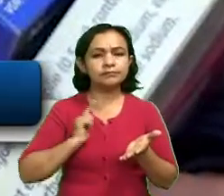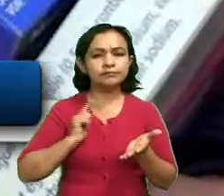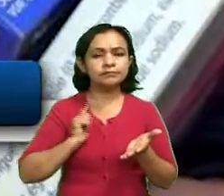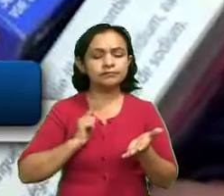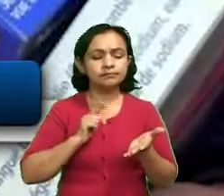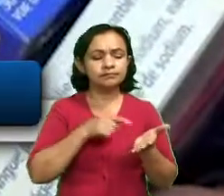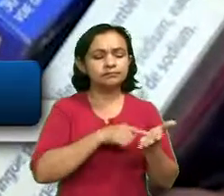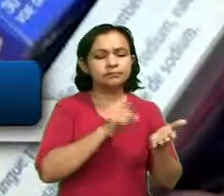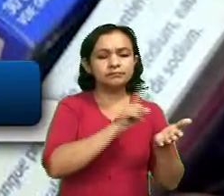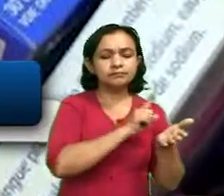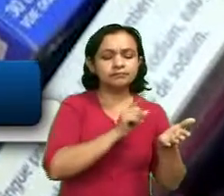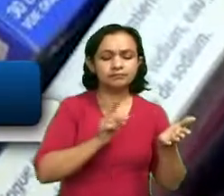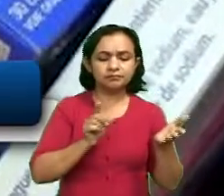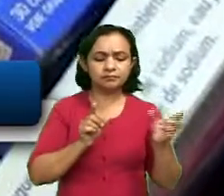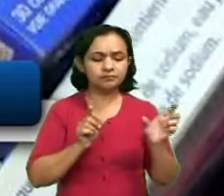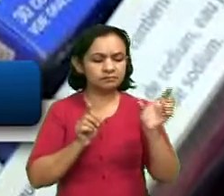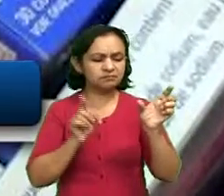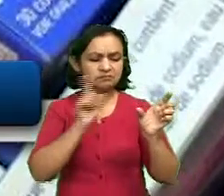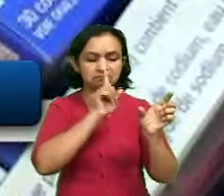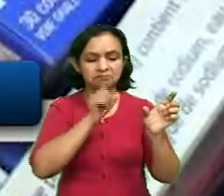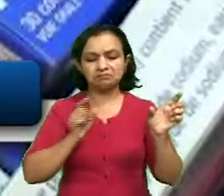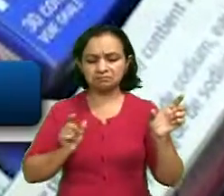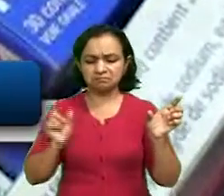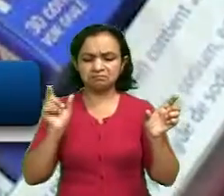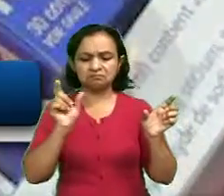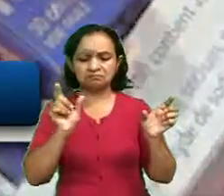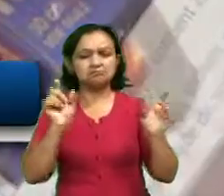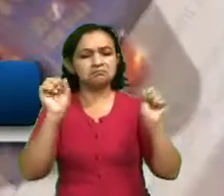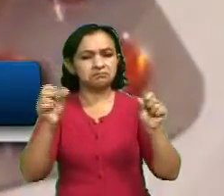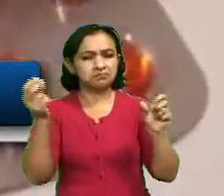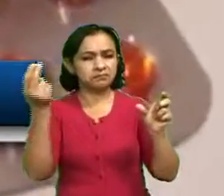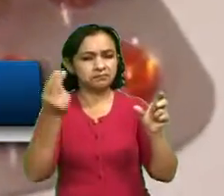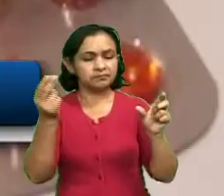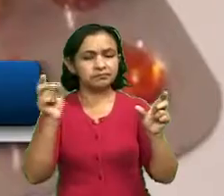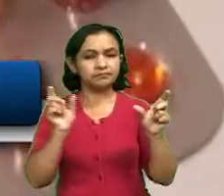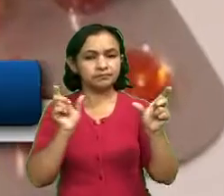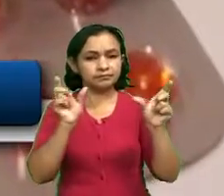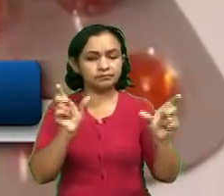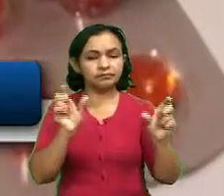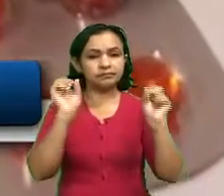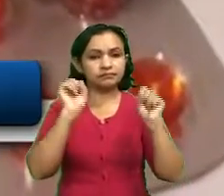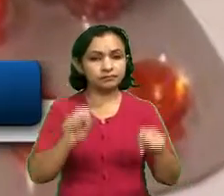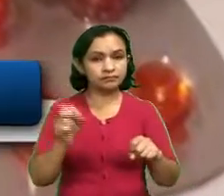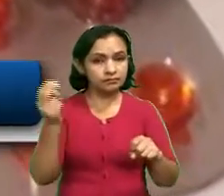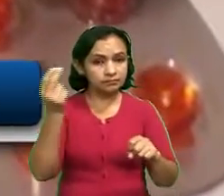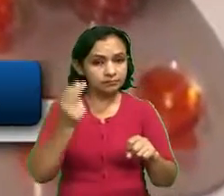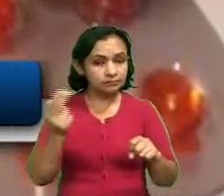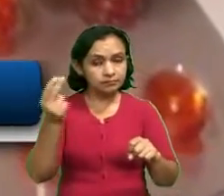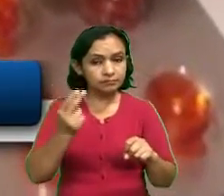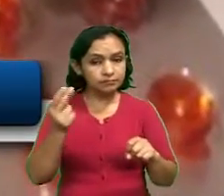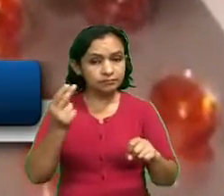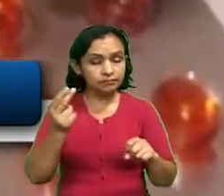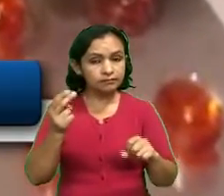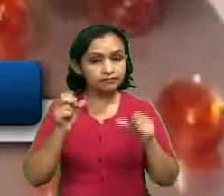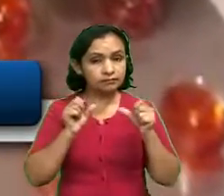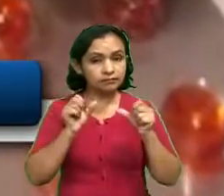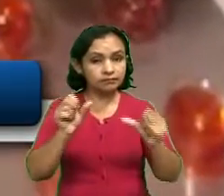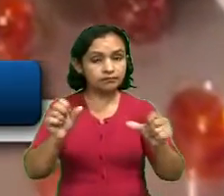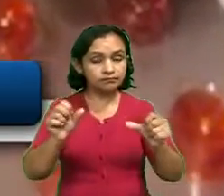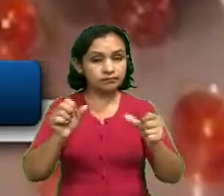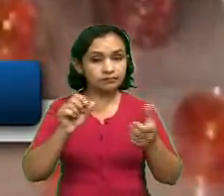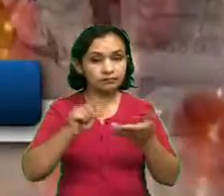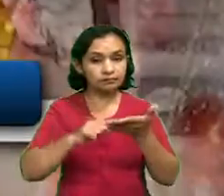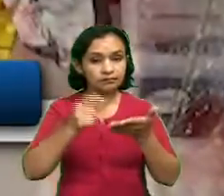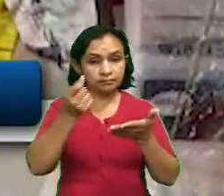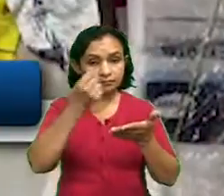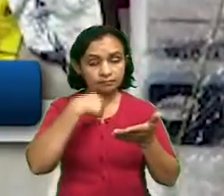no está este, pero sí está este otro. Te puede ser útil. ¿Qué tan recomendable es seguir esa orientación que le